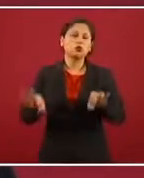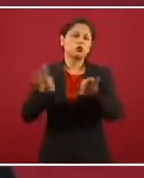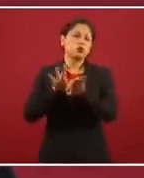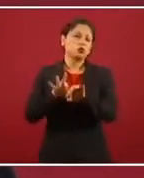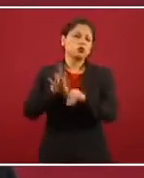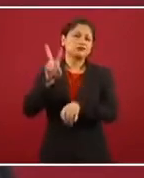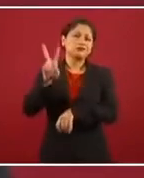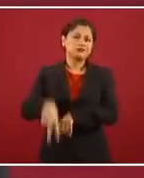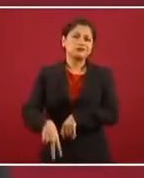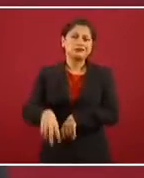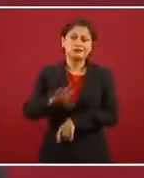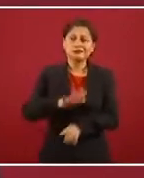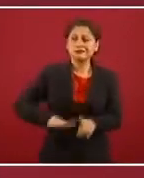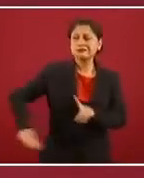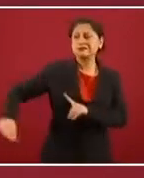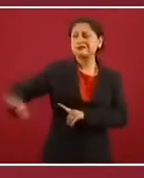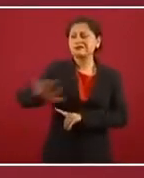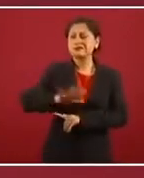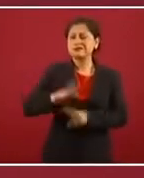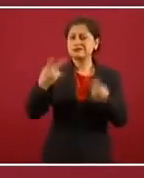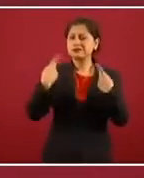El apoyo del pueblo.